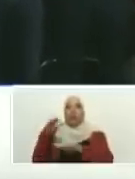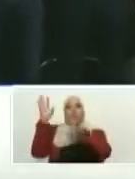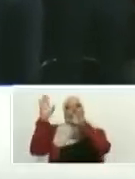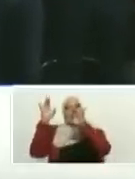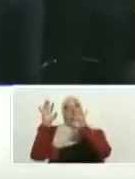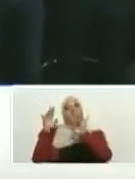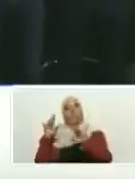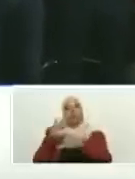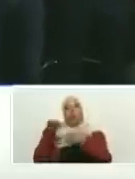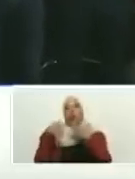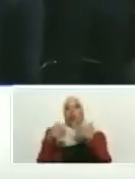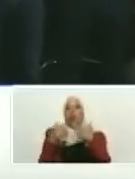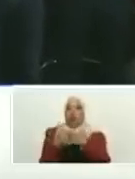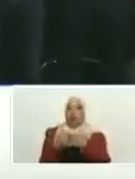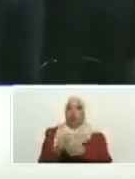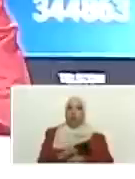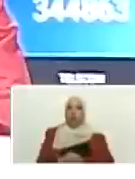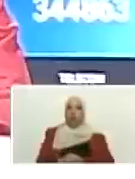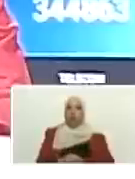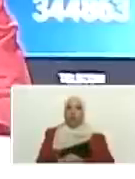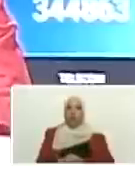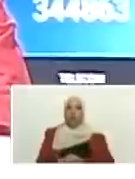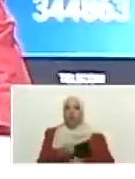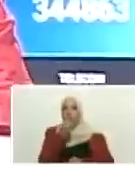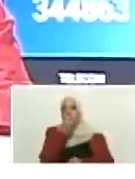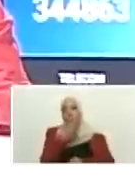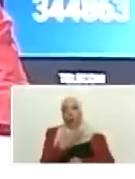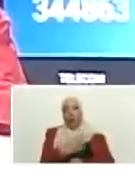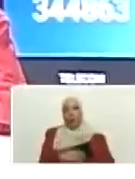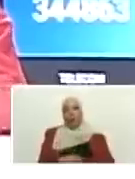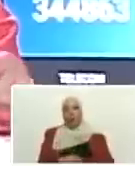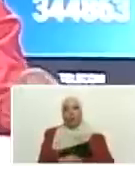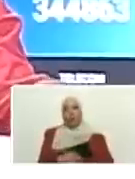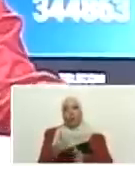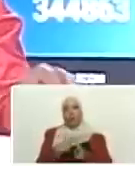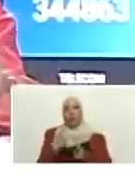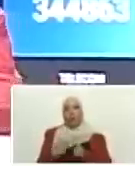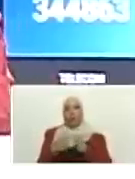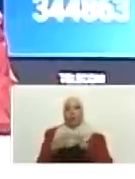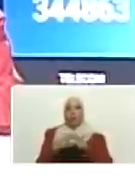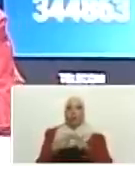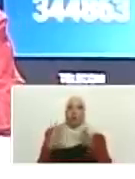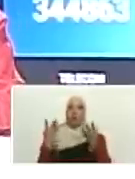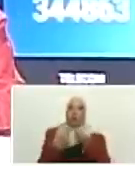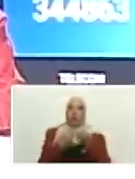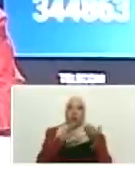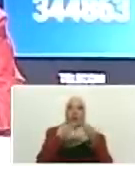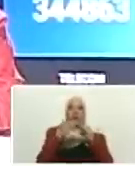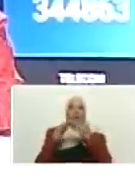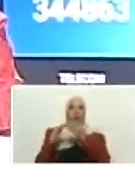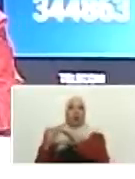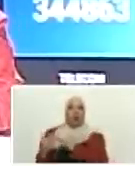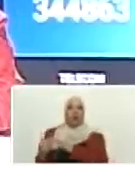allá, a todos ustedes. Bueno, vamos entonces a entregar un conjunto de viviendas.